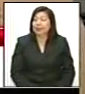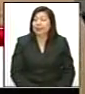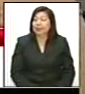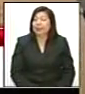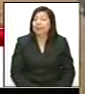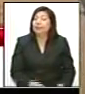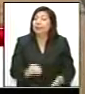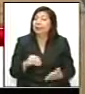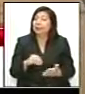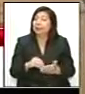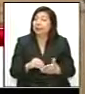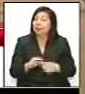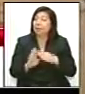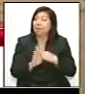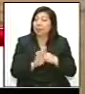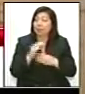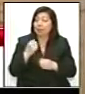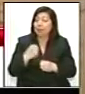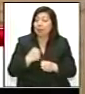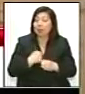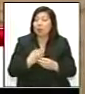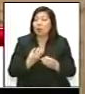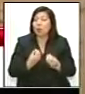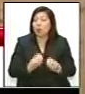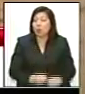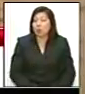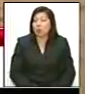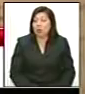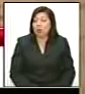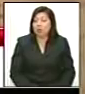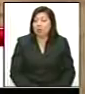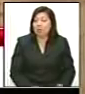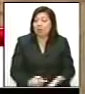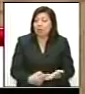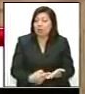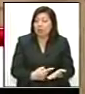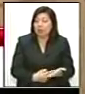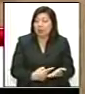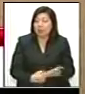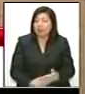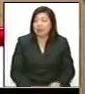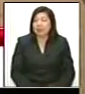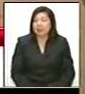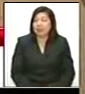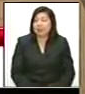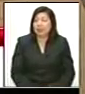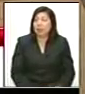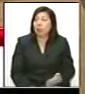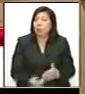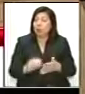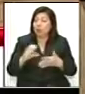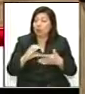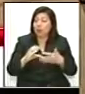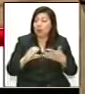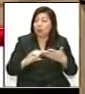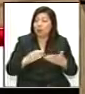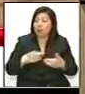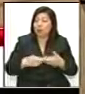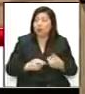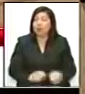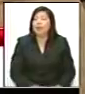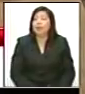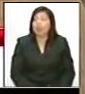esta propuesta de protección policial como la conciliación del nuevo Código Procesal